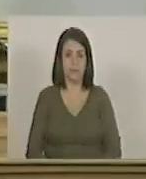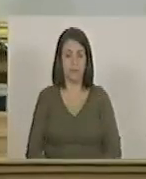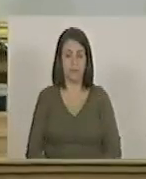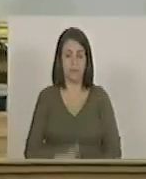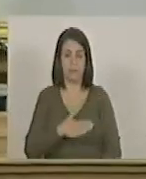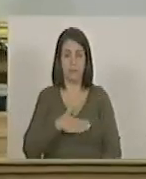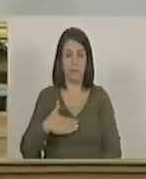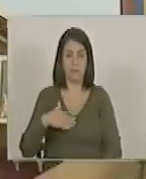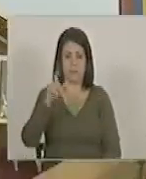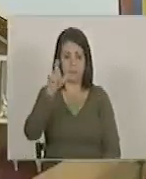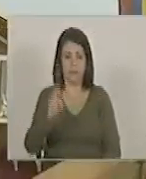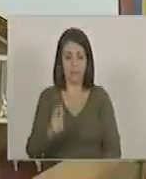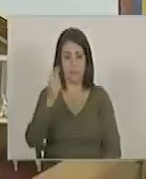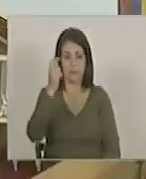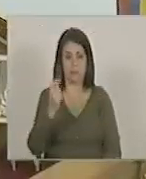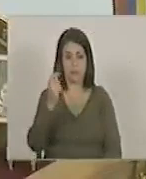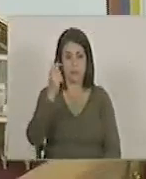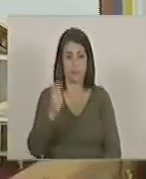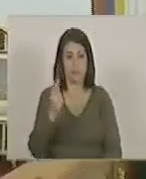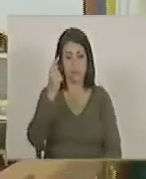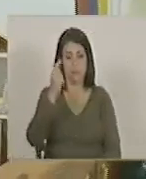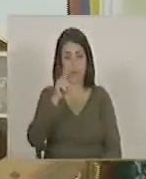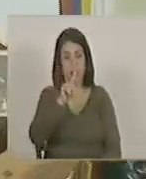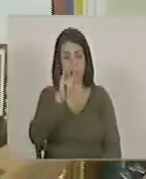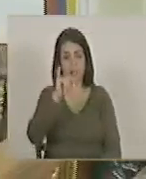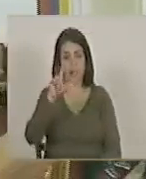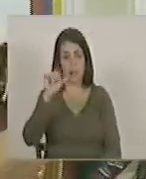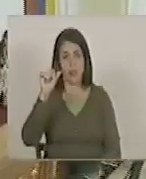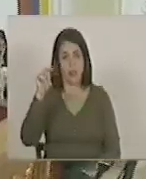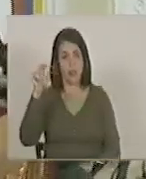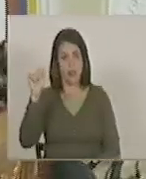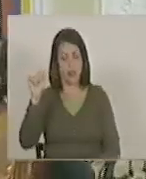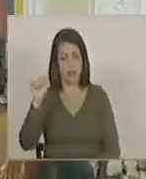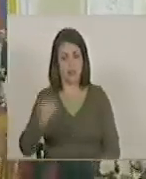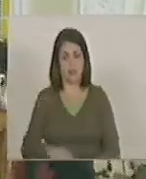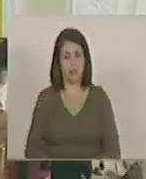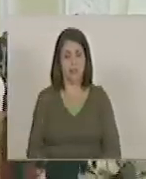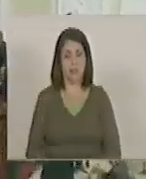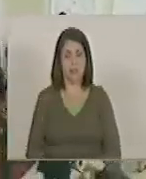Quiero dejar en el derecho de palabra a la diputada Liliana González.